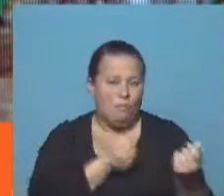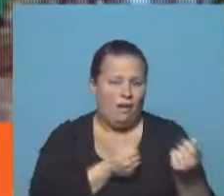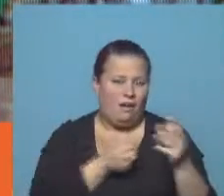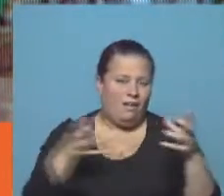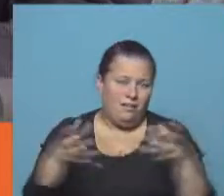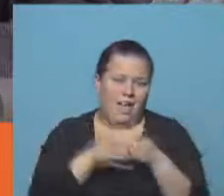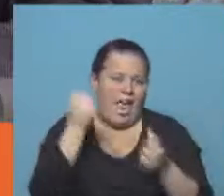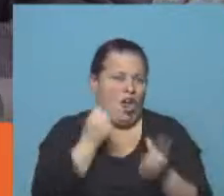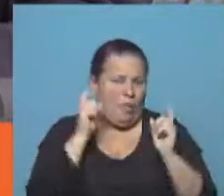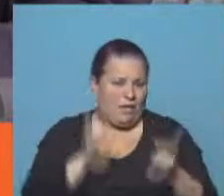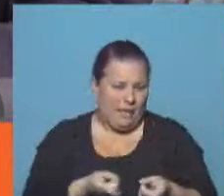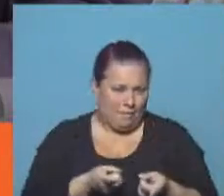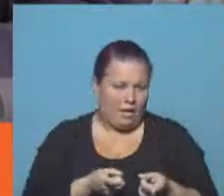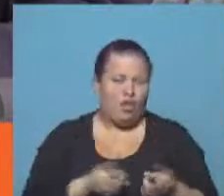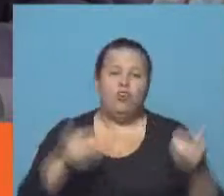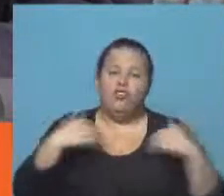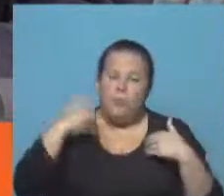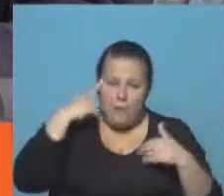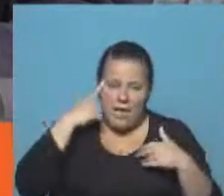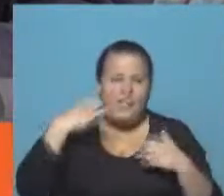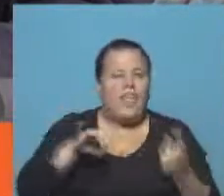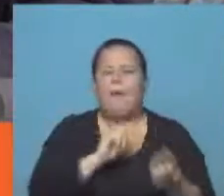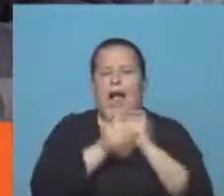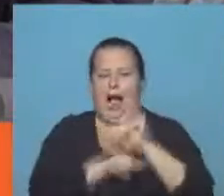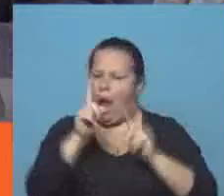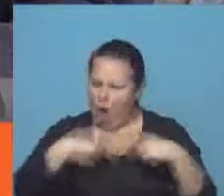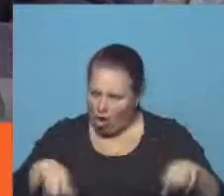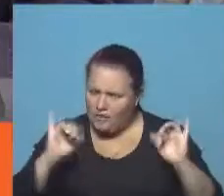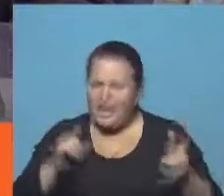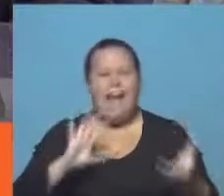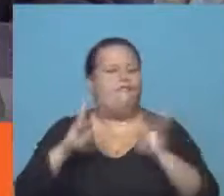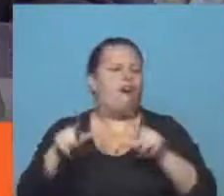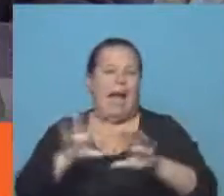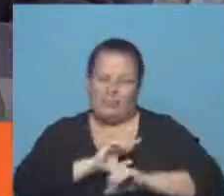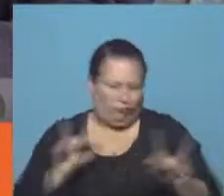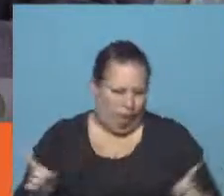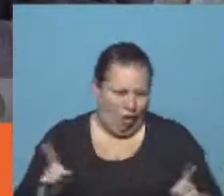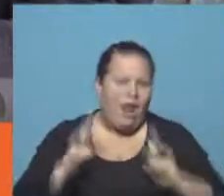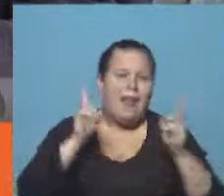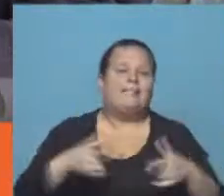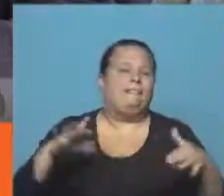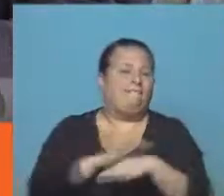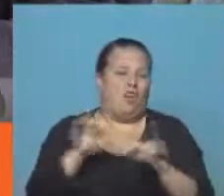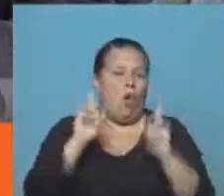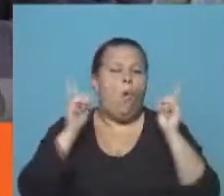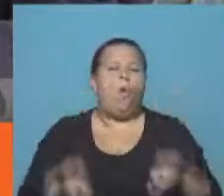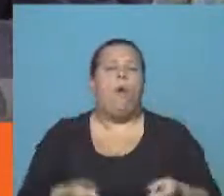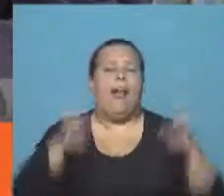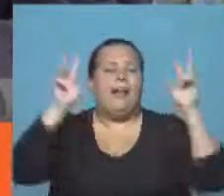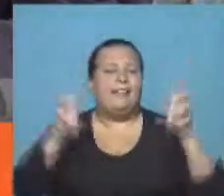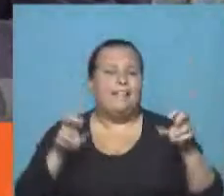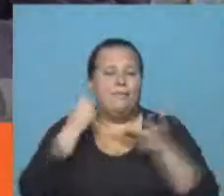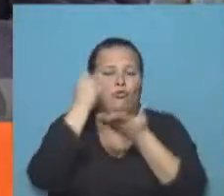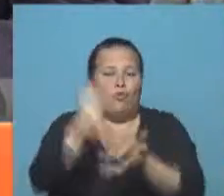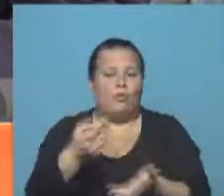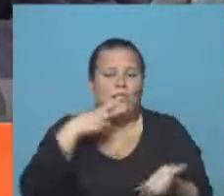lógica macroeconómica también. Digo, me parece que había que corregir ciertas cosas. Las formas no fueron, lo mismo, las correctas, lo mismo con el tema de los